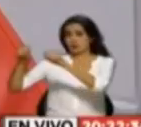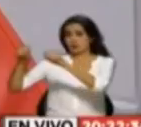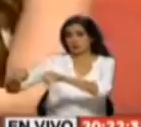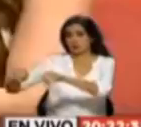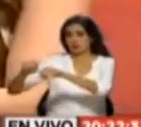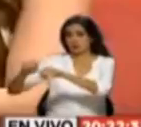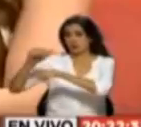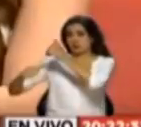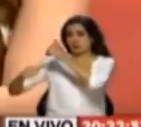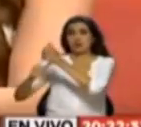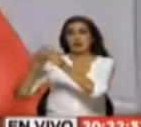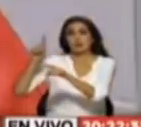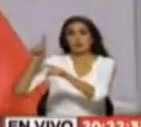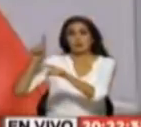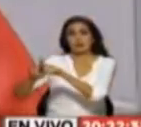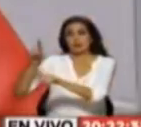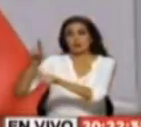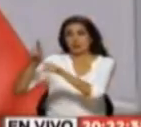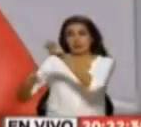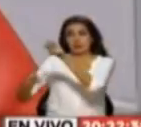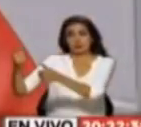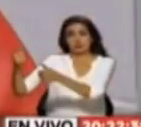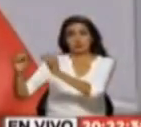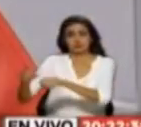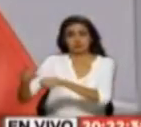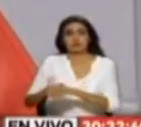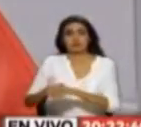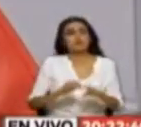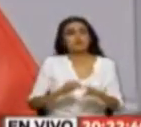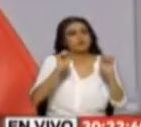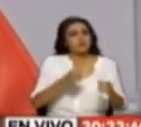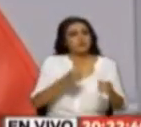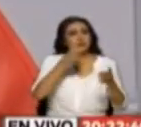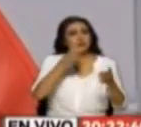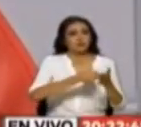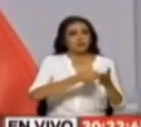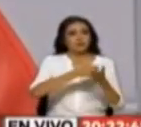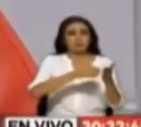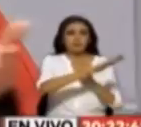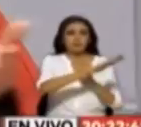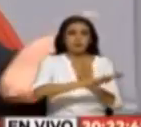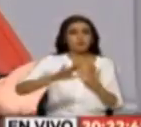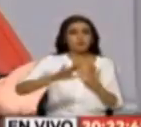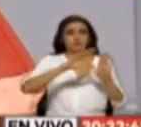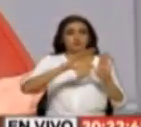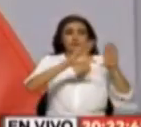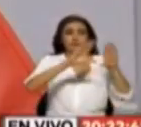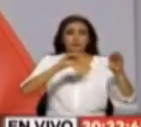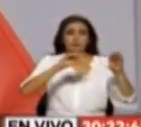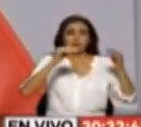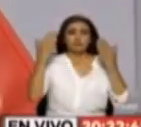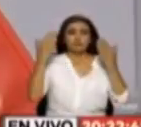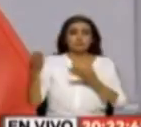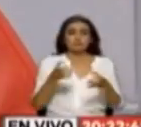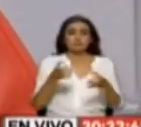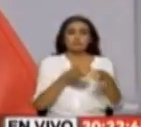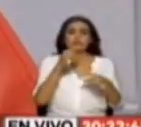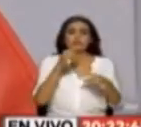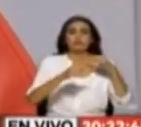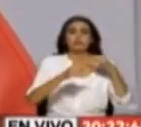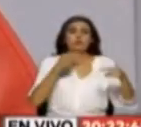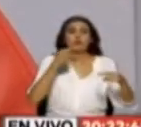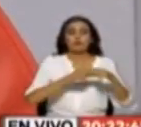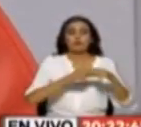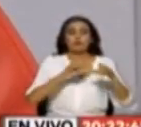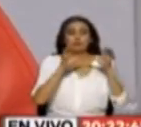estas ternas? Yo creo que fue un resultado de un ejercicio democrático y plural de abrir el espectro y de decirle a la gente, a los